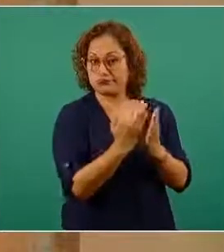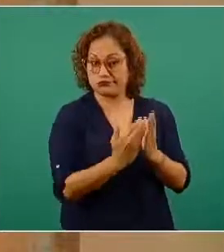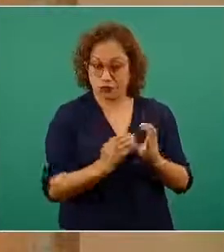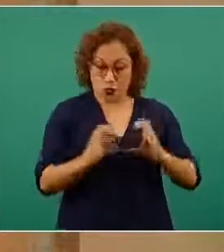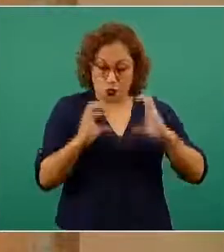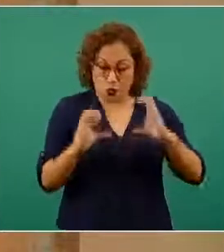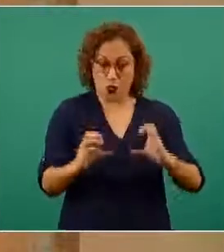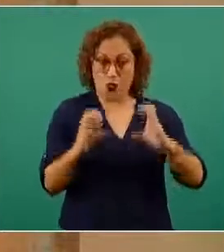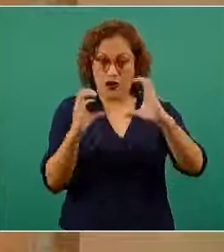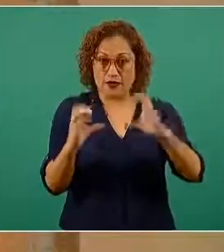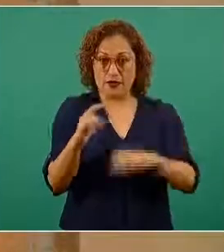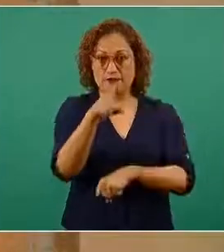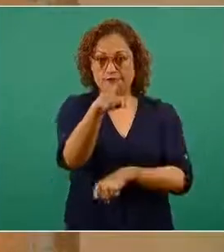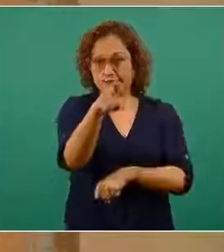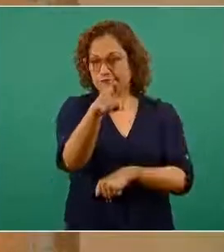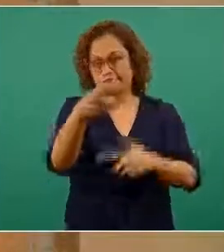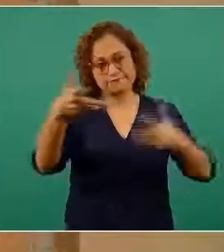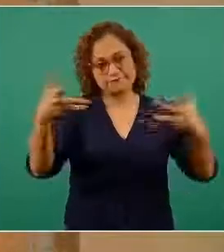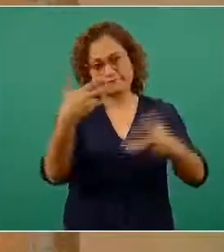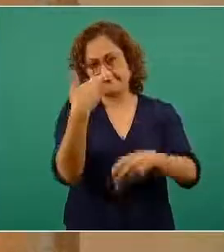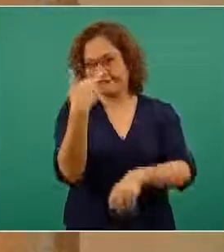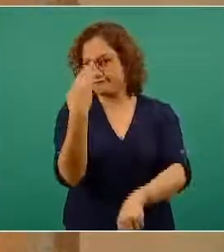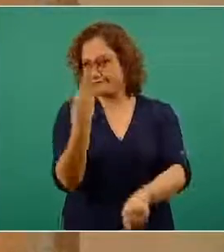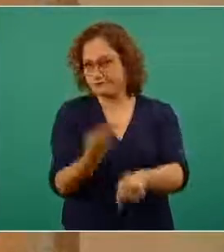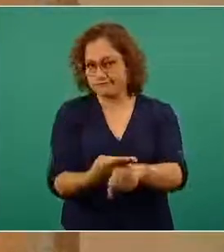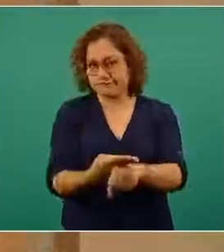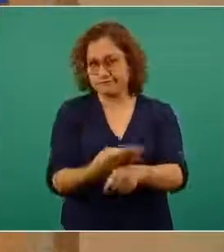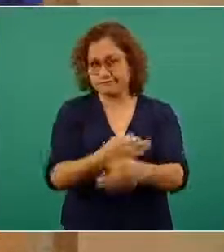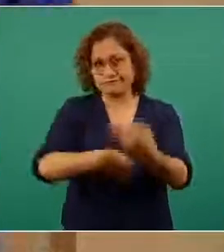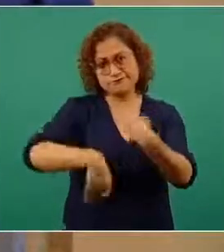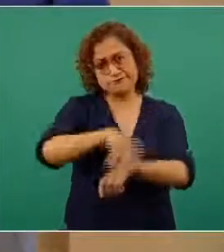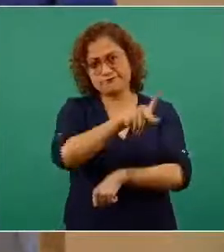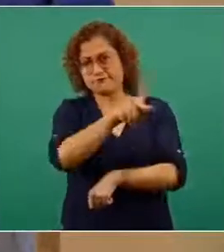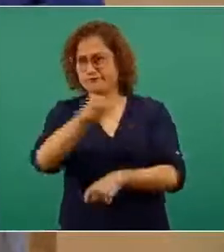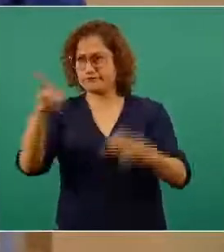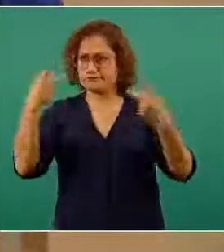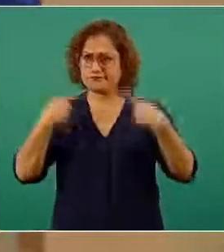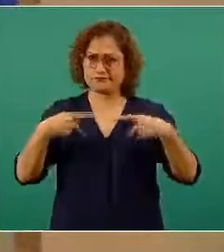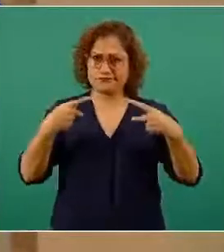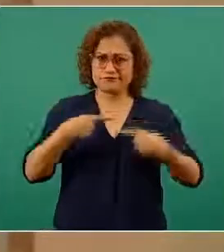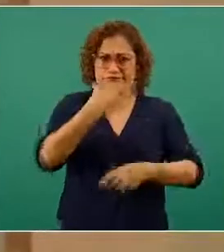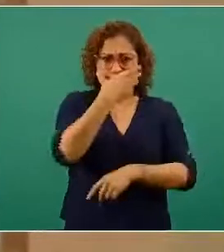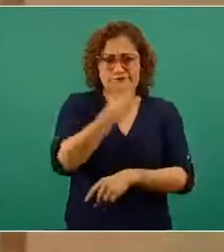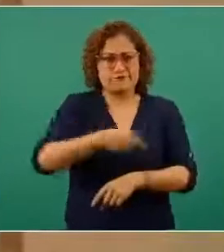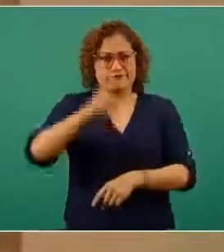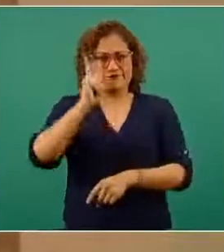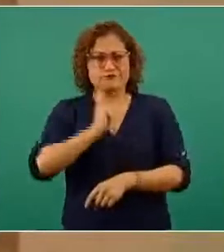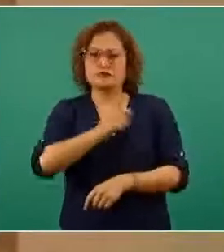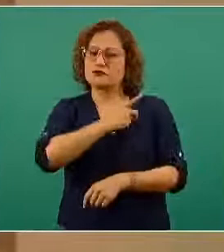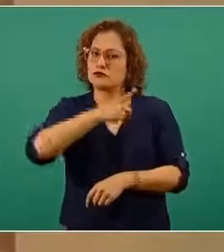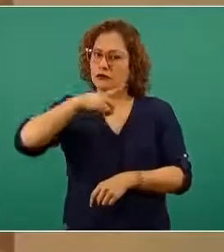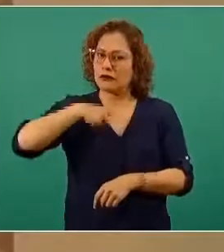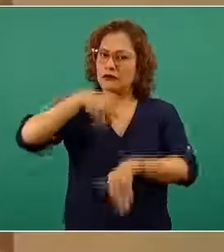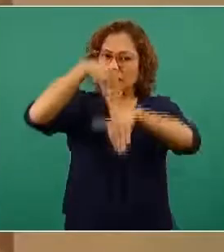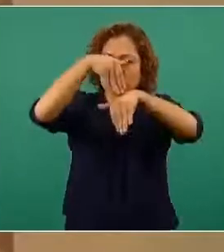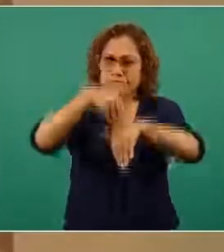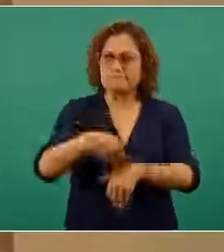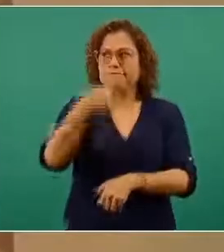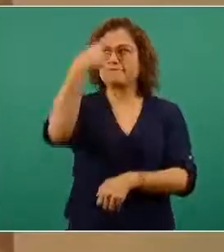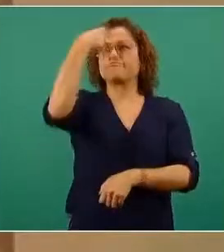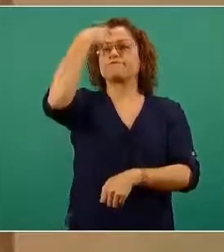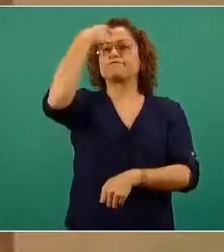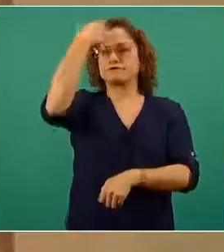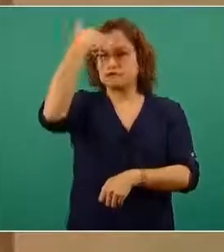precaución, están en manos de todos y todas, de toda la población. No son medidas que se